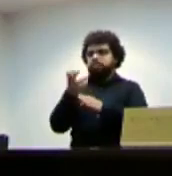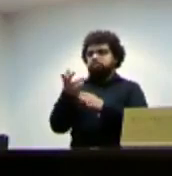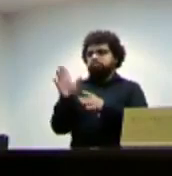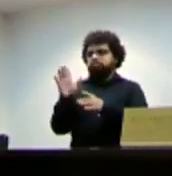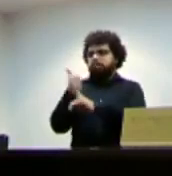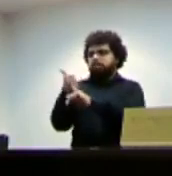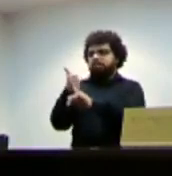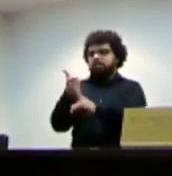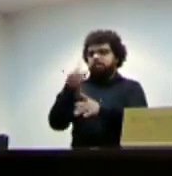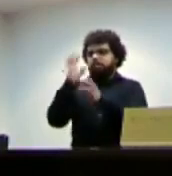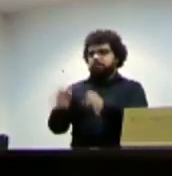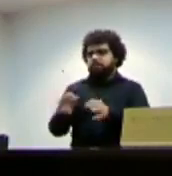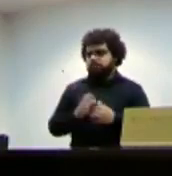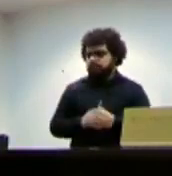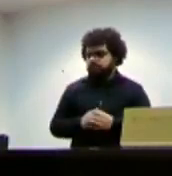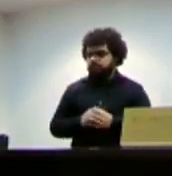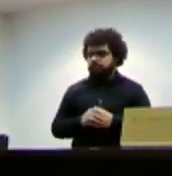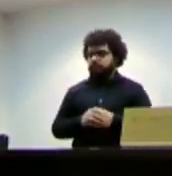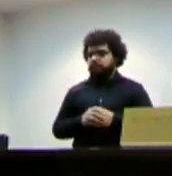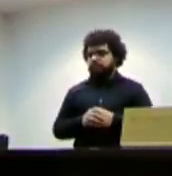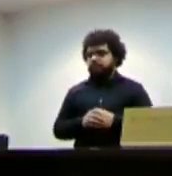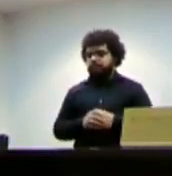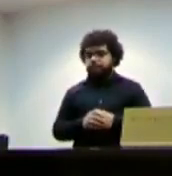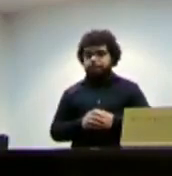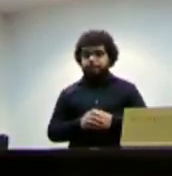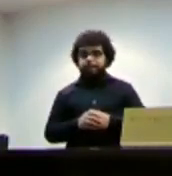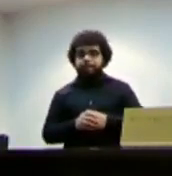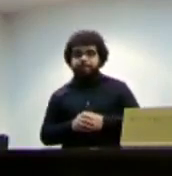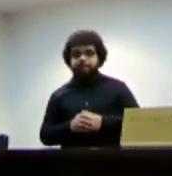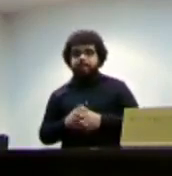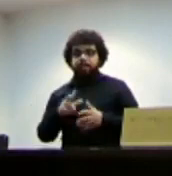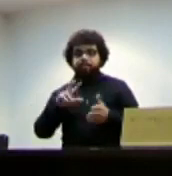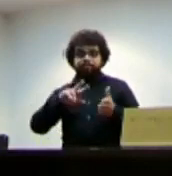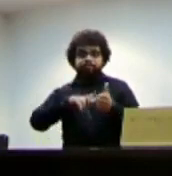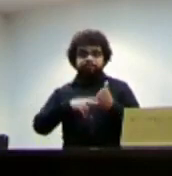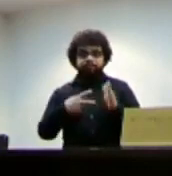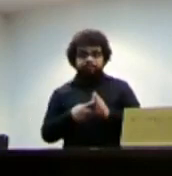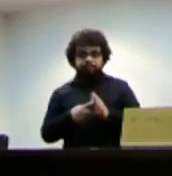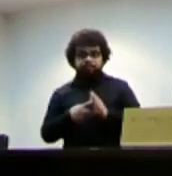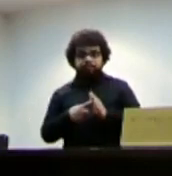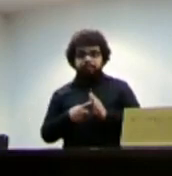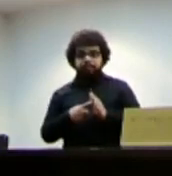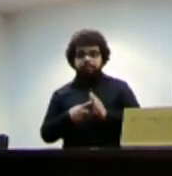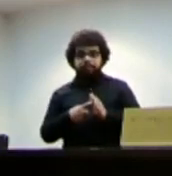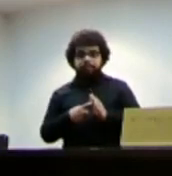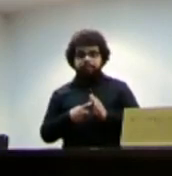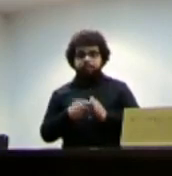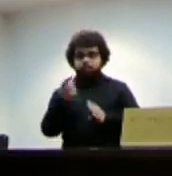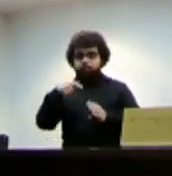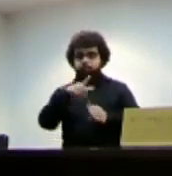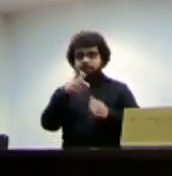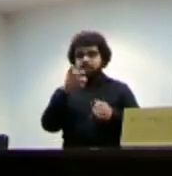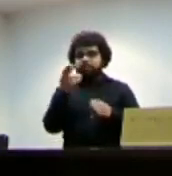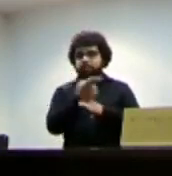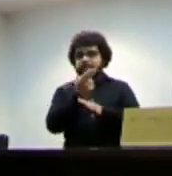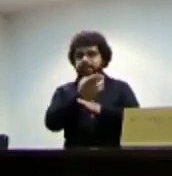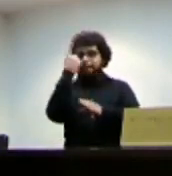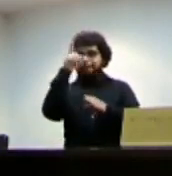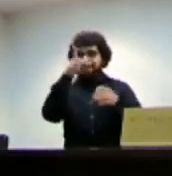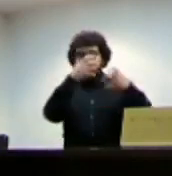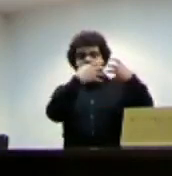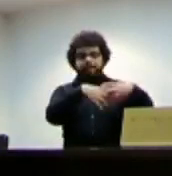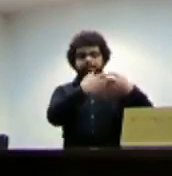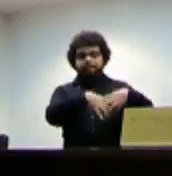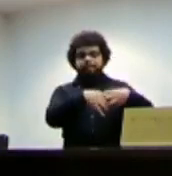decir que con esa emisión que usted menciona que son 300 millones que usó para la planta, eso dio obviamente